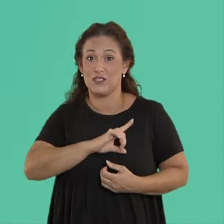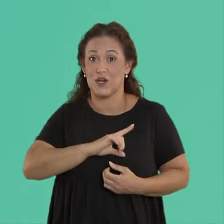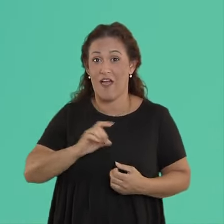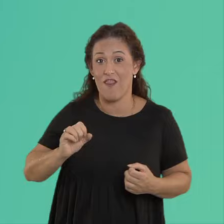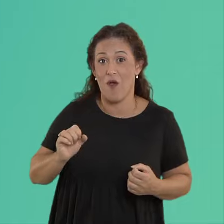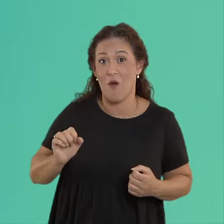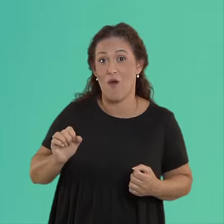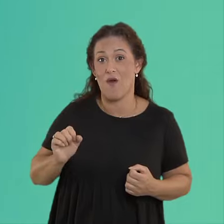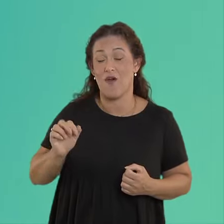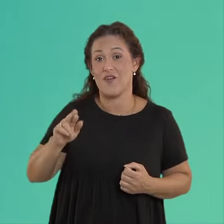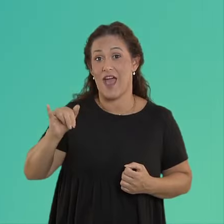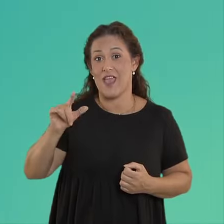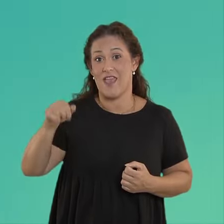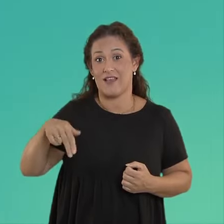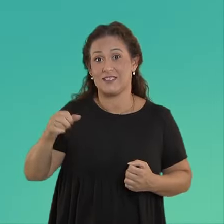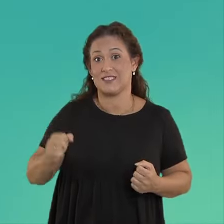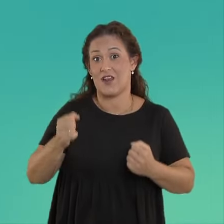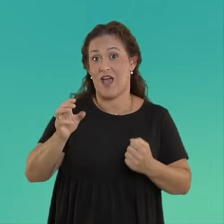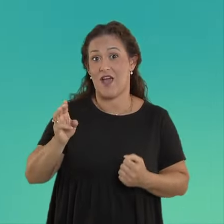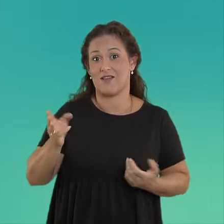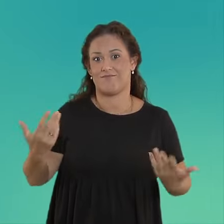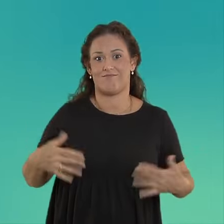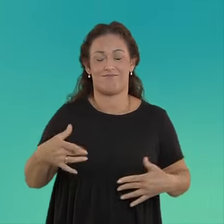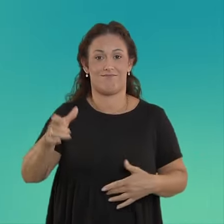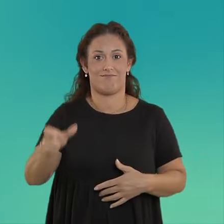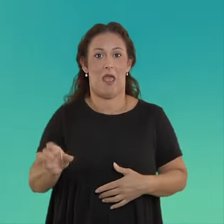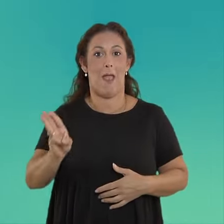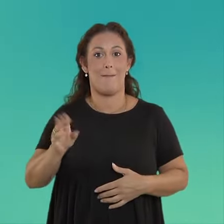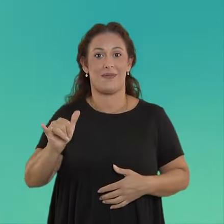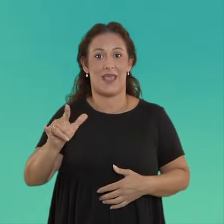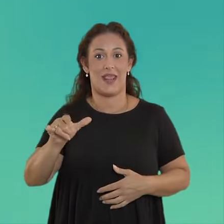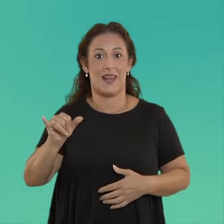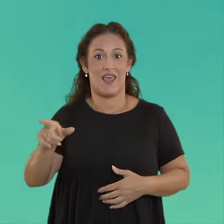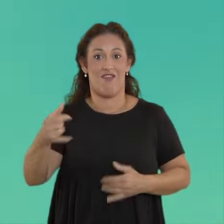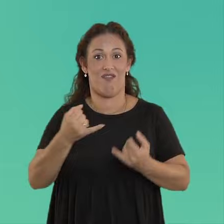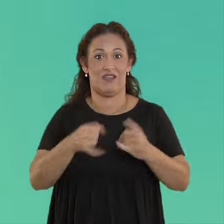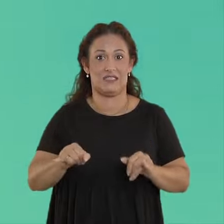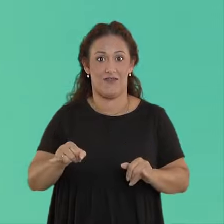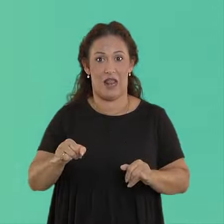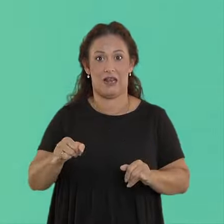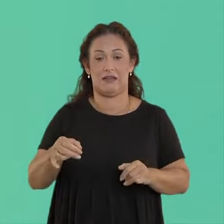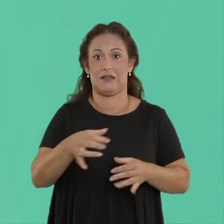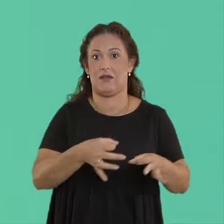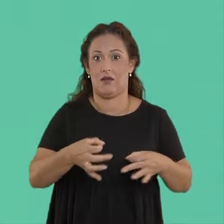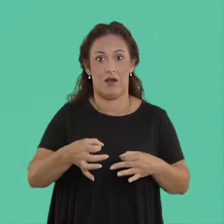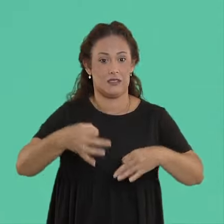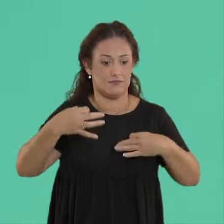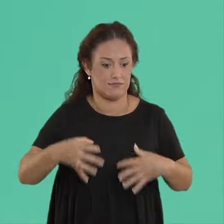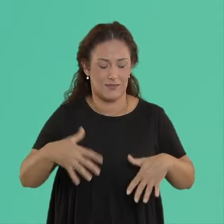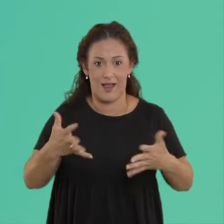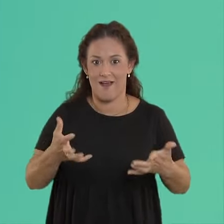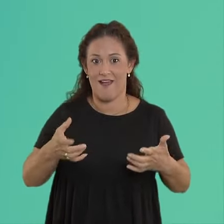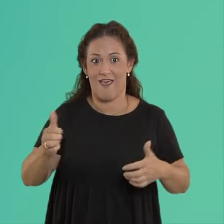Goya? ¡Ay, Pili, Pili! ¡Eres mucho! Contigo el Festival Reislas tiene el cielo ganado. Por cierto, no puede